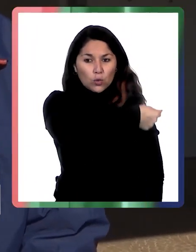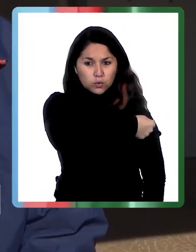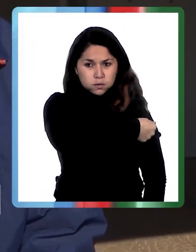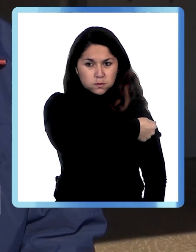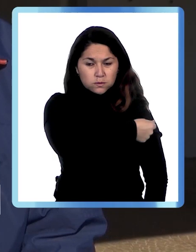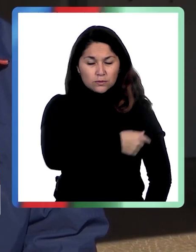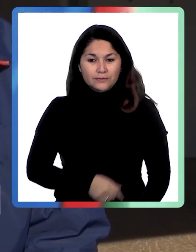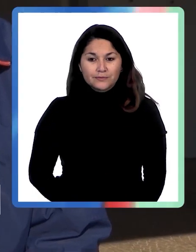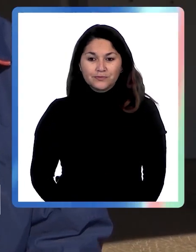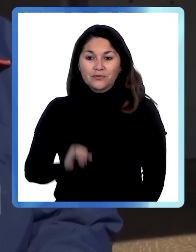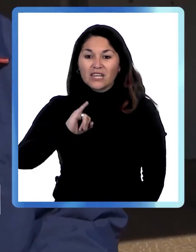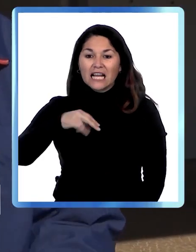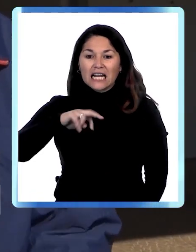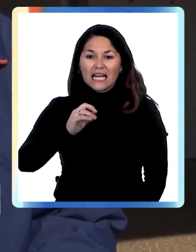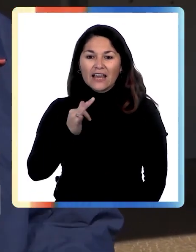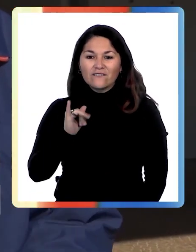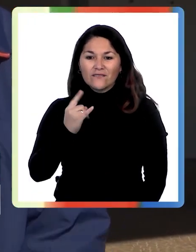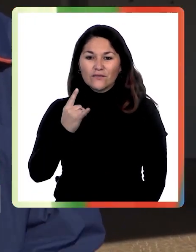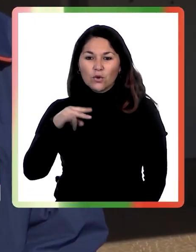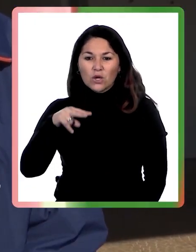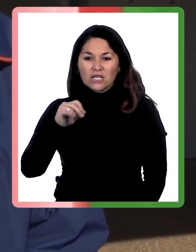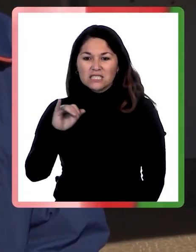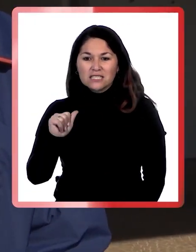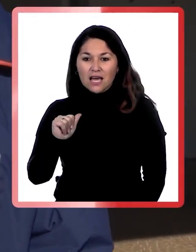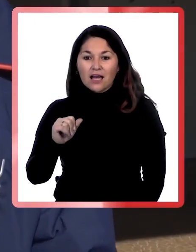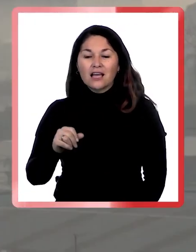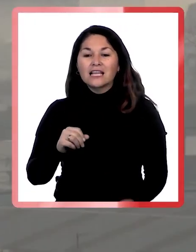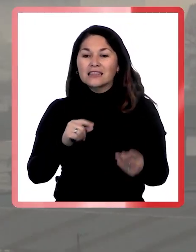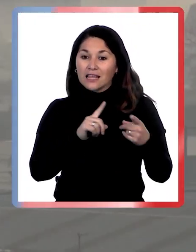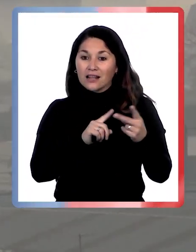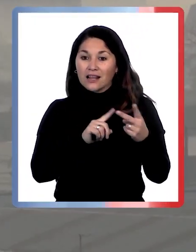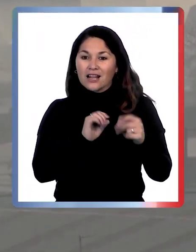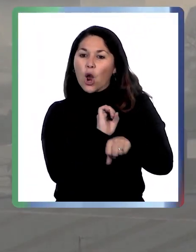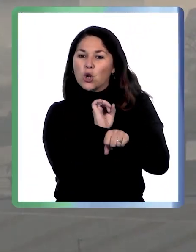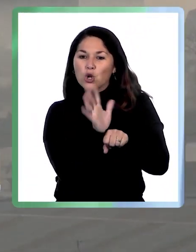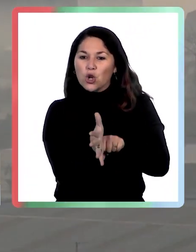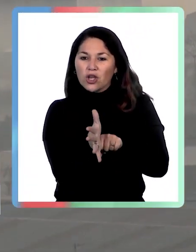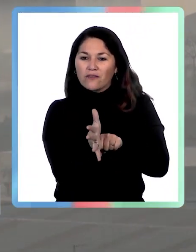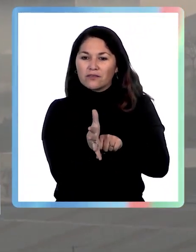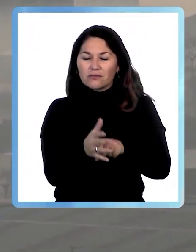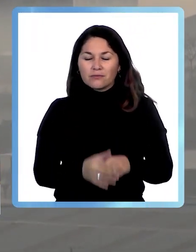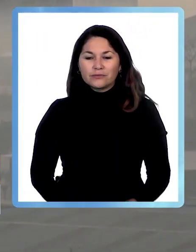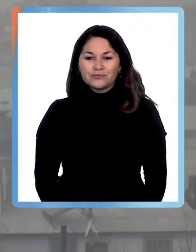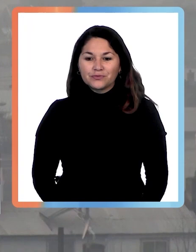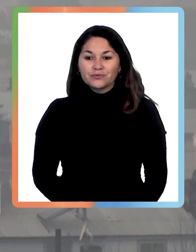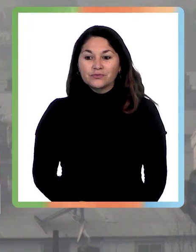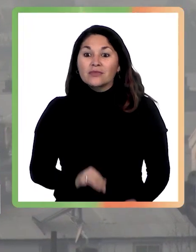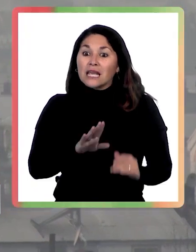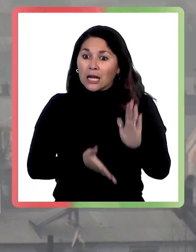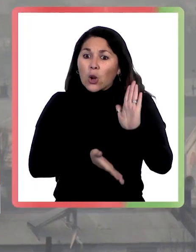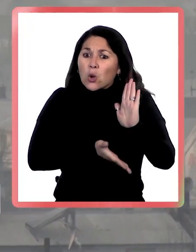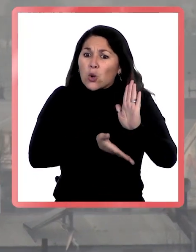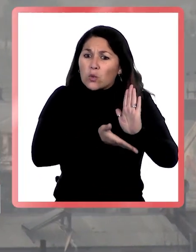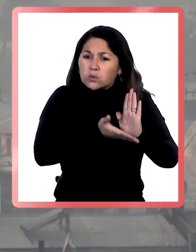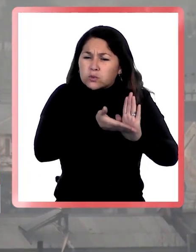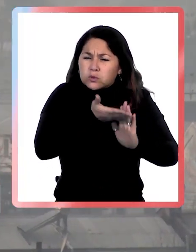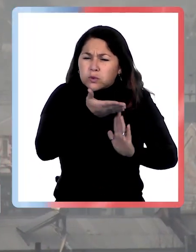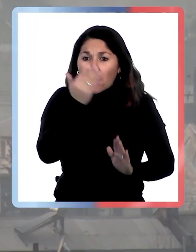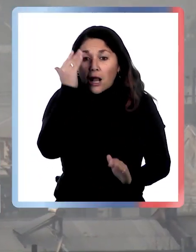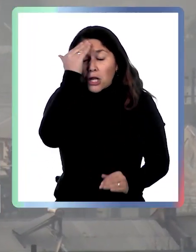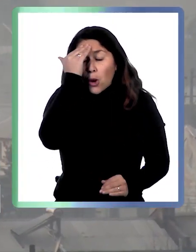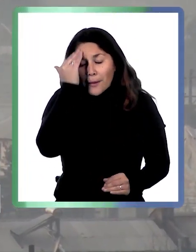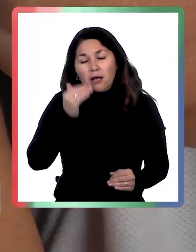vacunación en este caso por influenza y también eh vacunas covid las autoridades ante el aumento de contagio por enfermedades